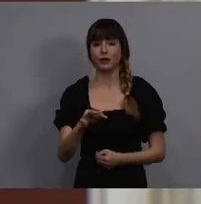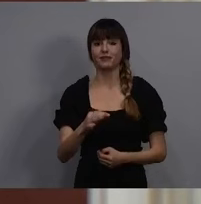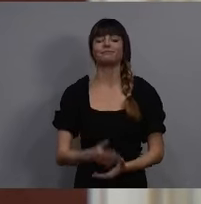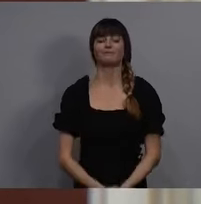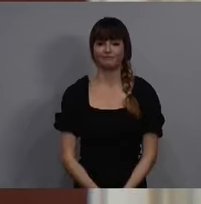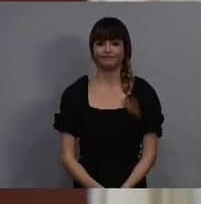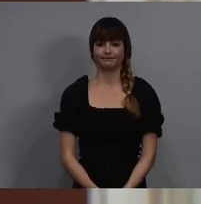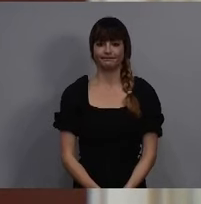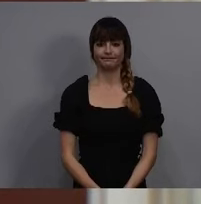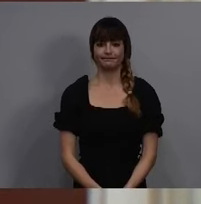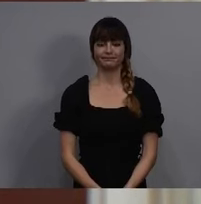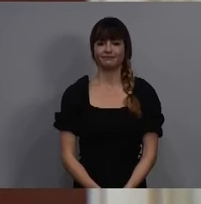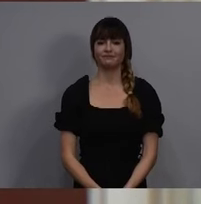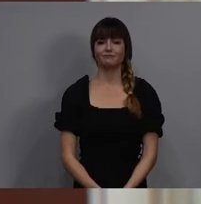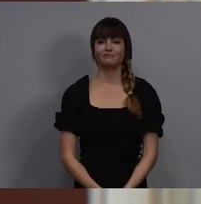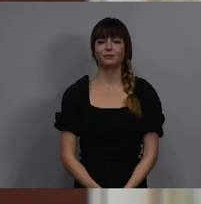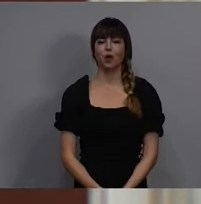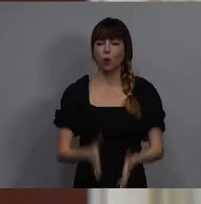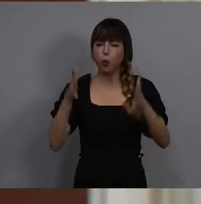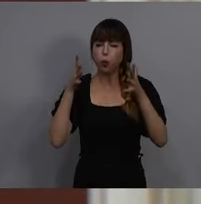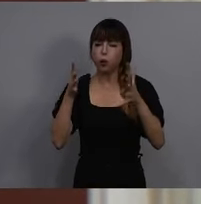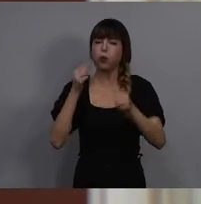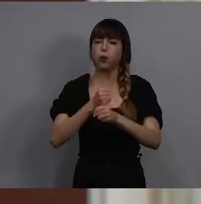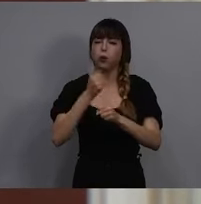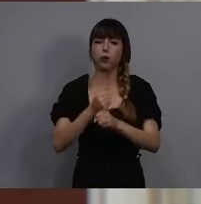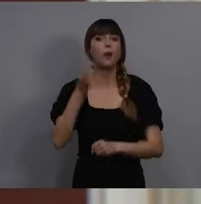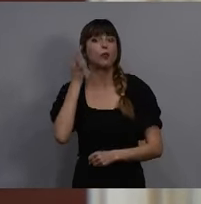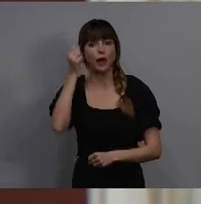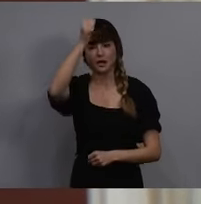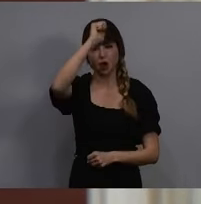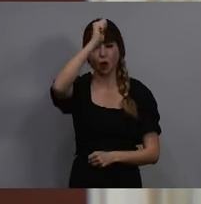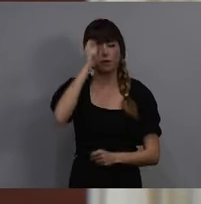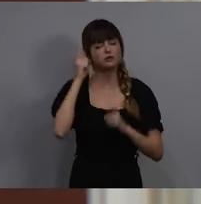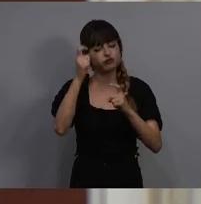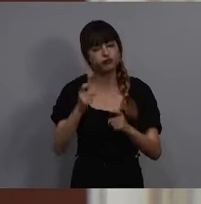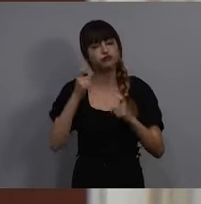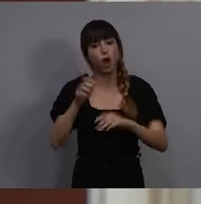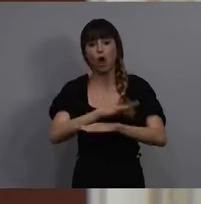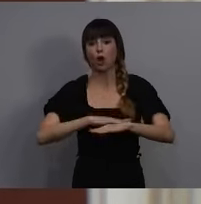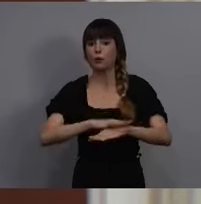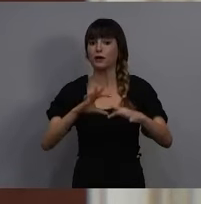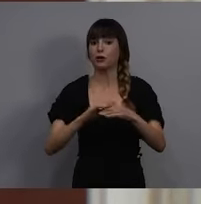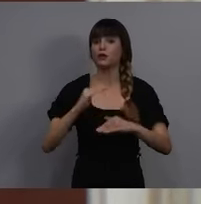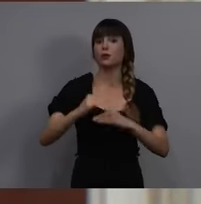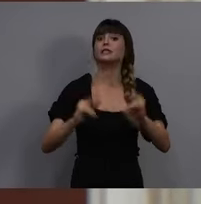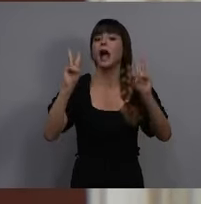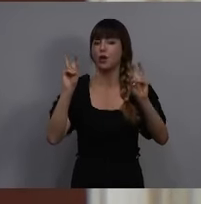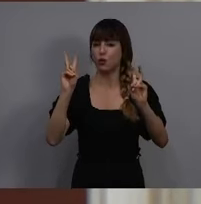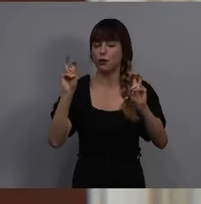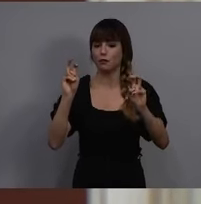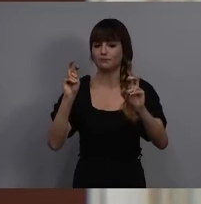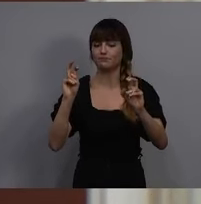entregar con la más absoluta dedicación las mujeres y los hombres de este nuevo gobierno de coalición progresista cuya